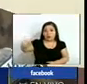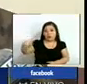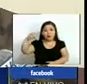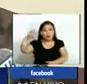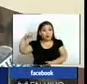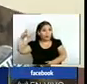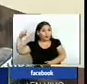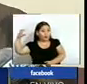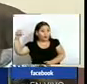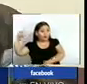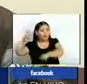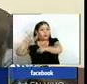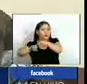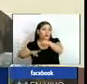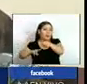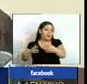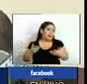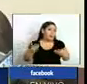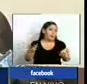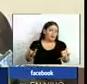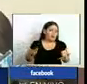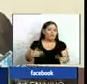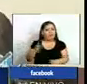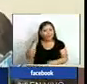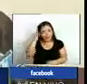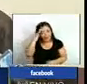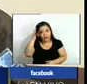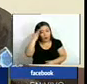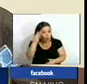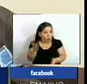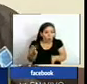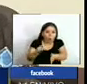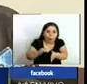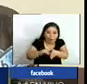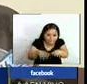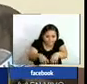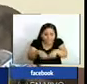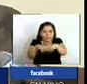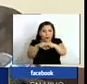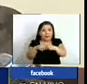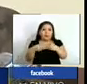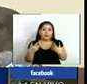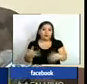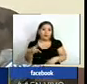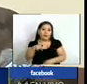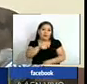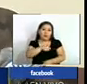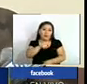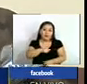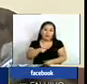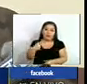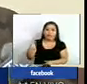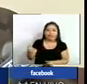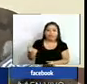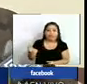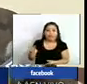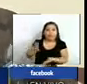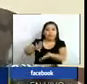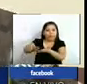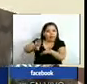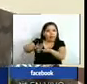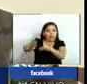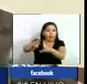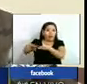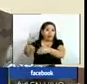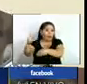sector. Entiende que eso no lo vamos a volver a ver y que nosotros, las responsabilidades financieras que tenemos con los